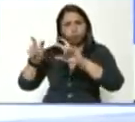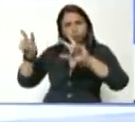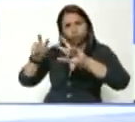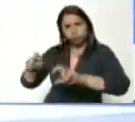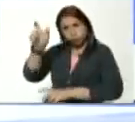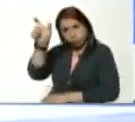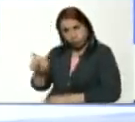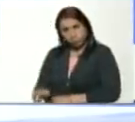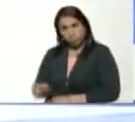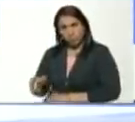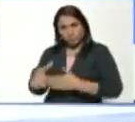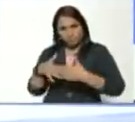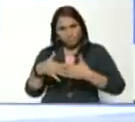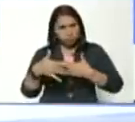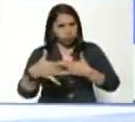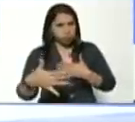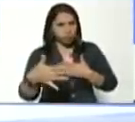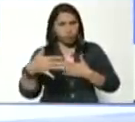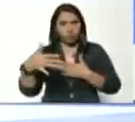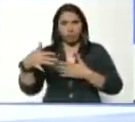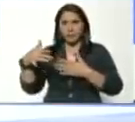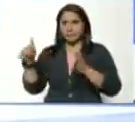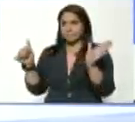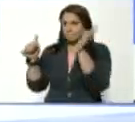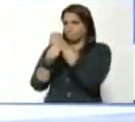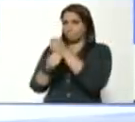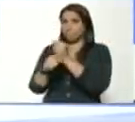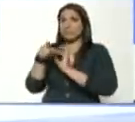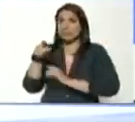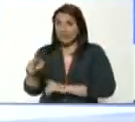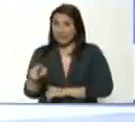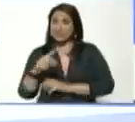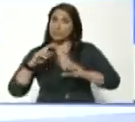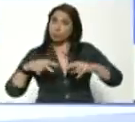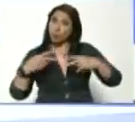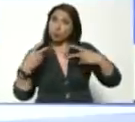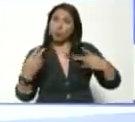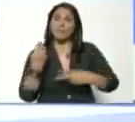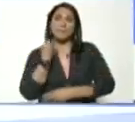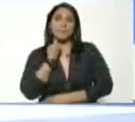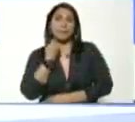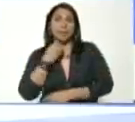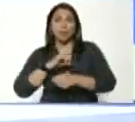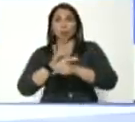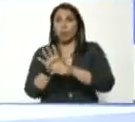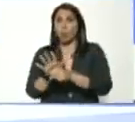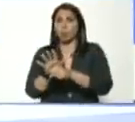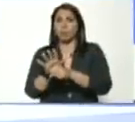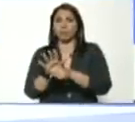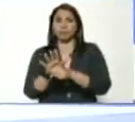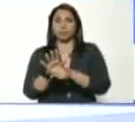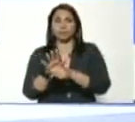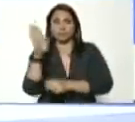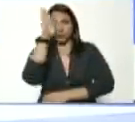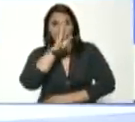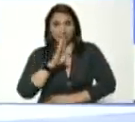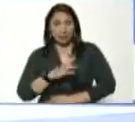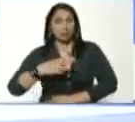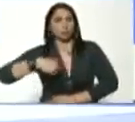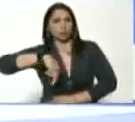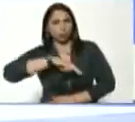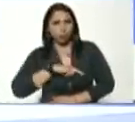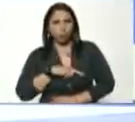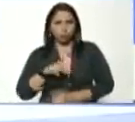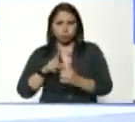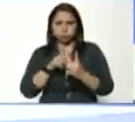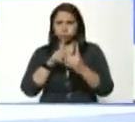el transcurso de ese estudio se demostró que es la variante brasilera. Y le hicimos seguimiento a